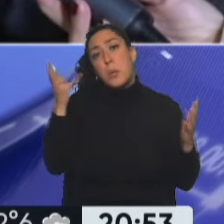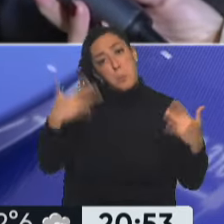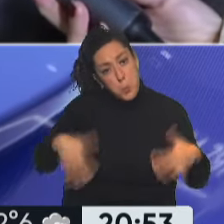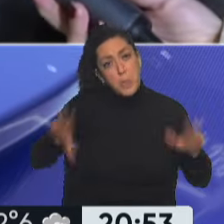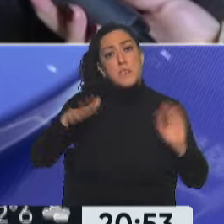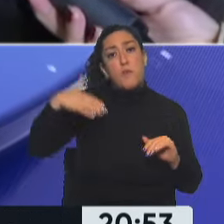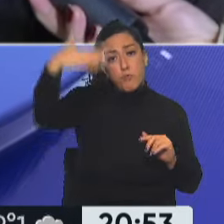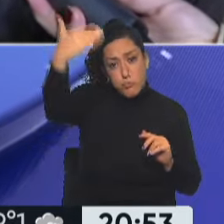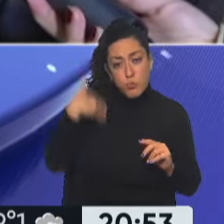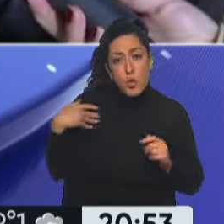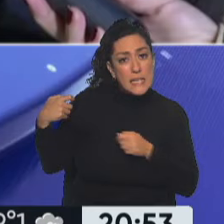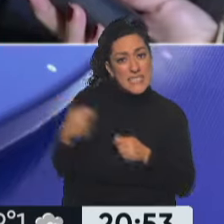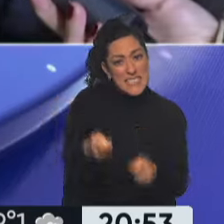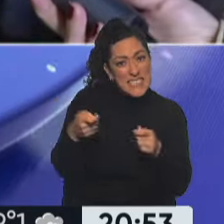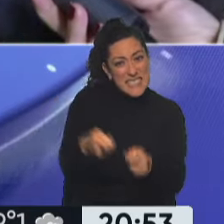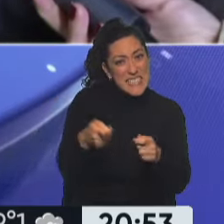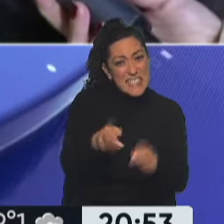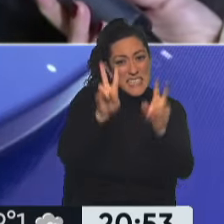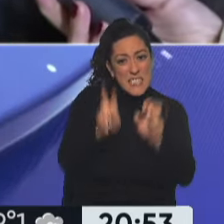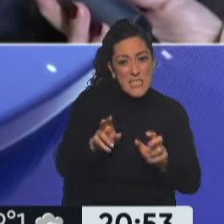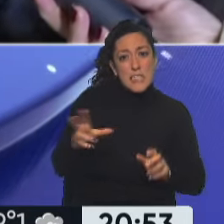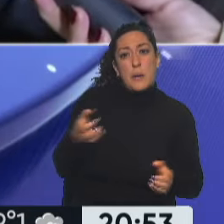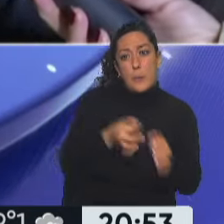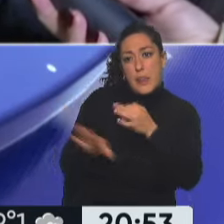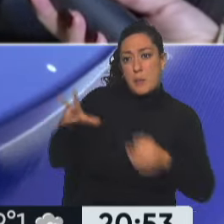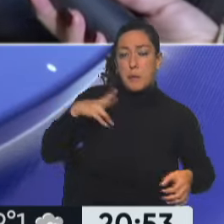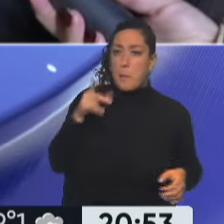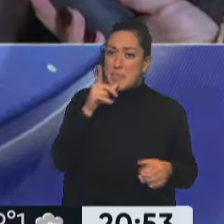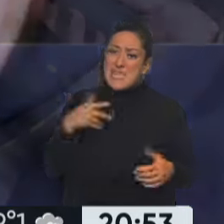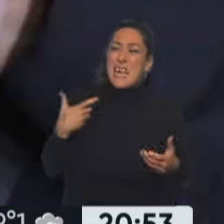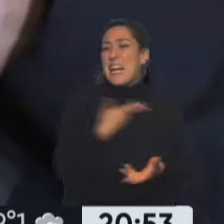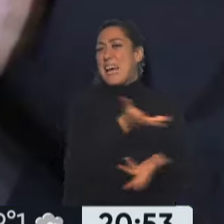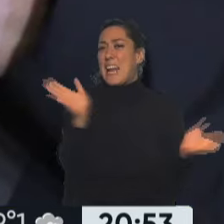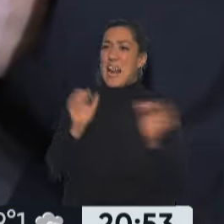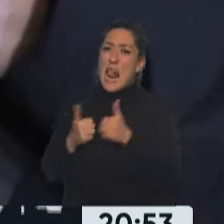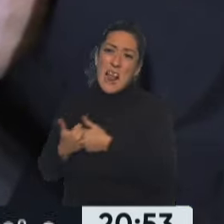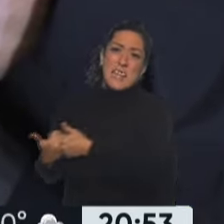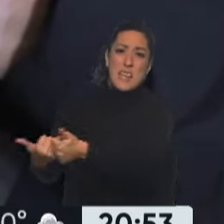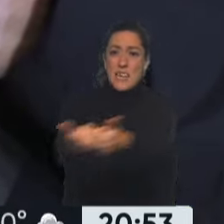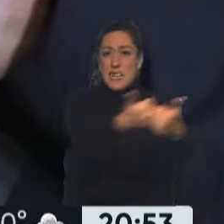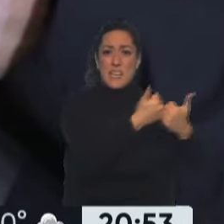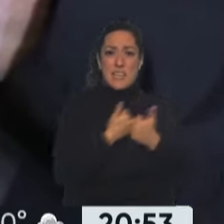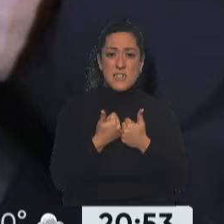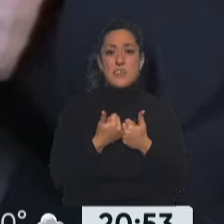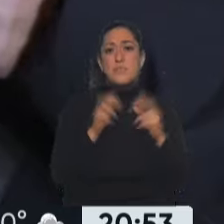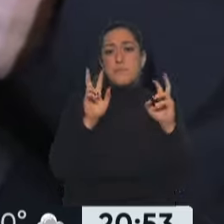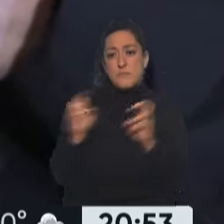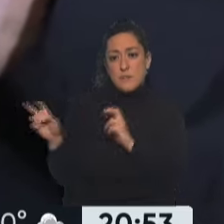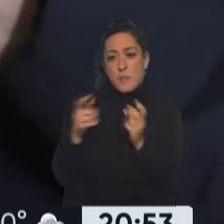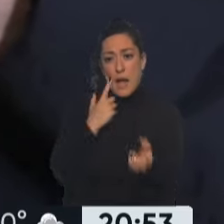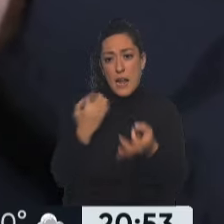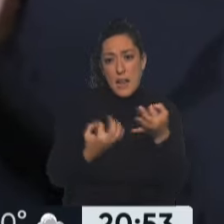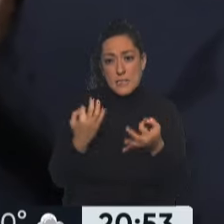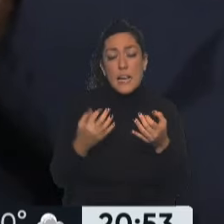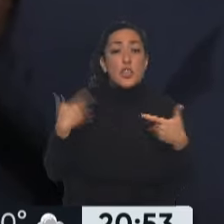para seguir insistiendo con el tema privatizaciones. Creo que hay un consenso general en eso, así que bueno, estamos analizando esto. ¿Ganancias y bienes personales sería el